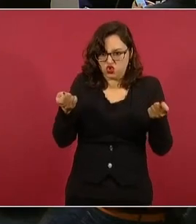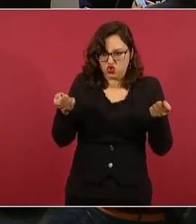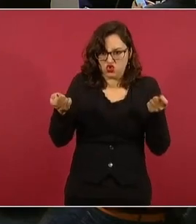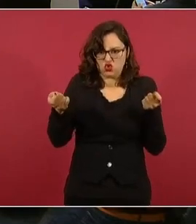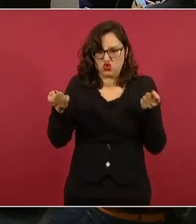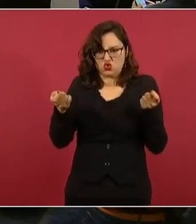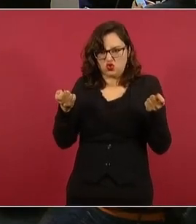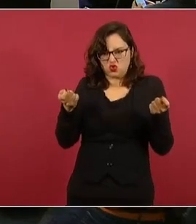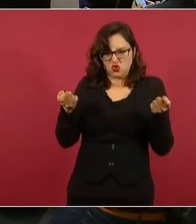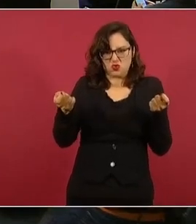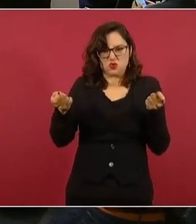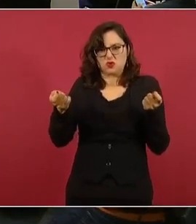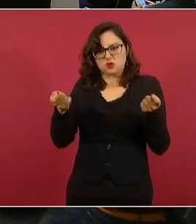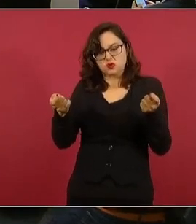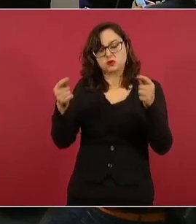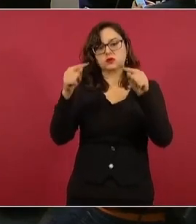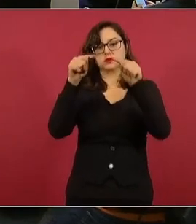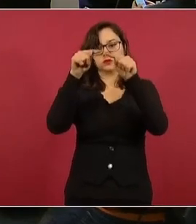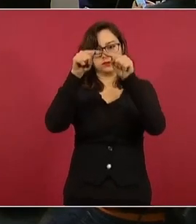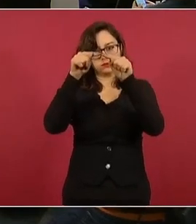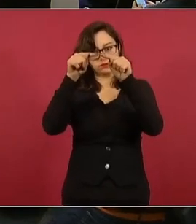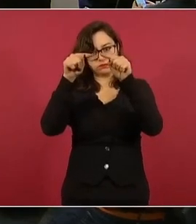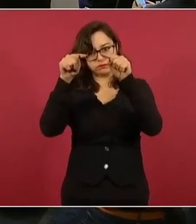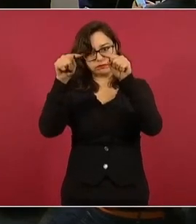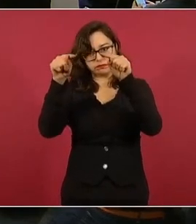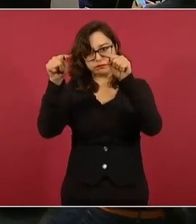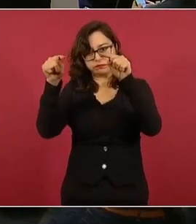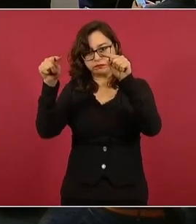Y hasta hace 6 meses